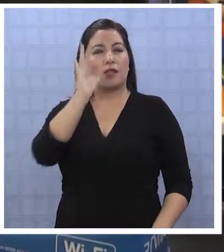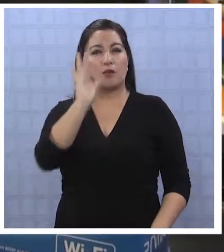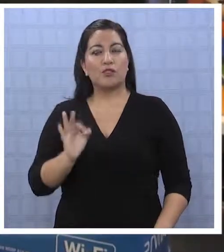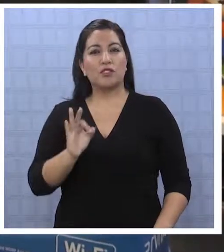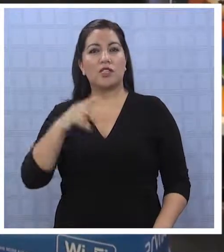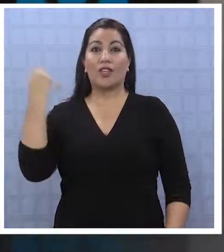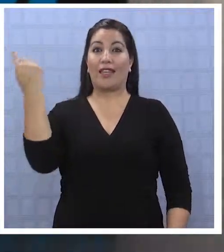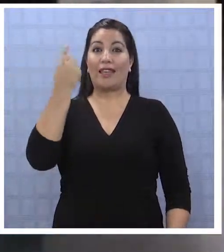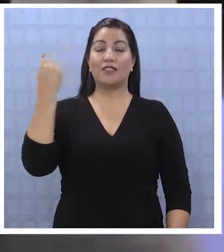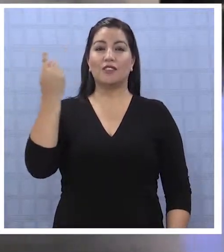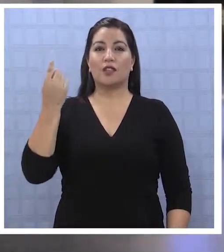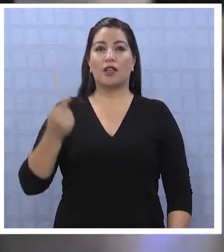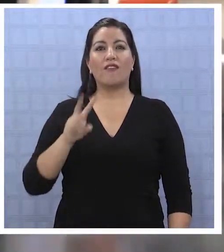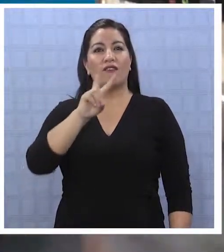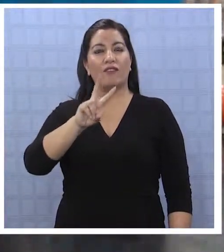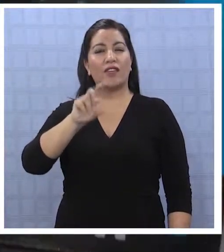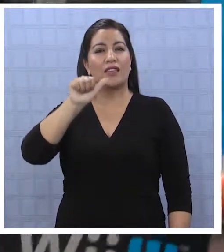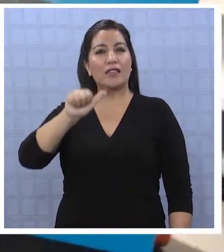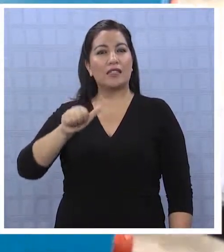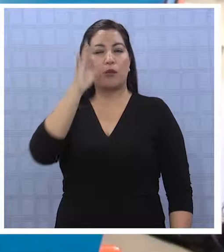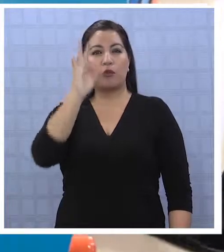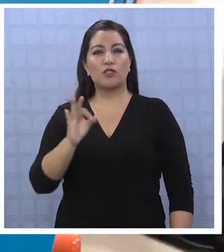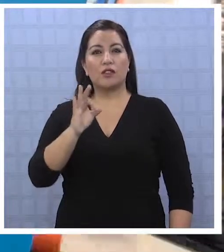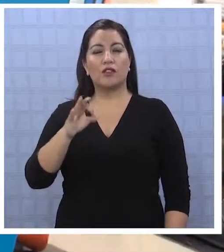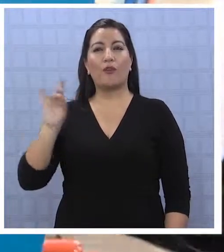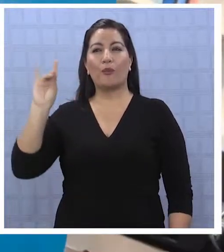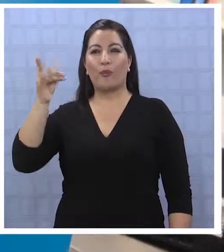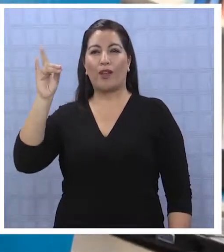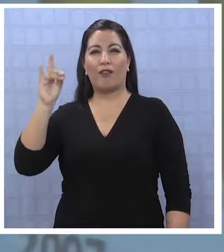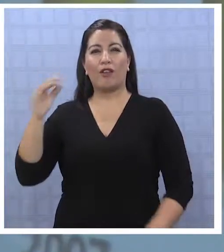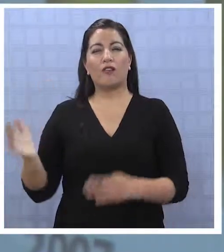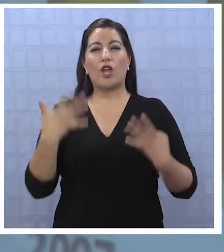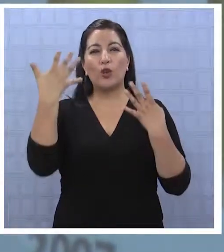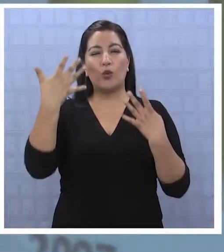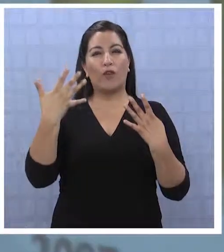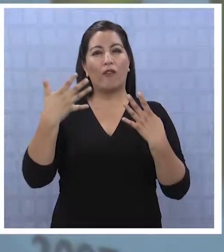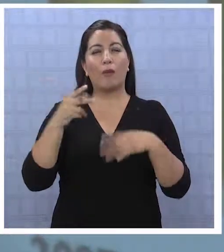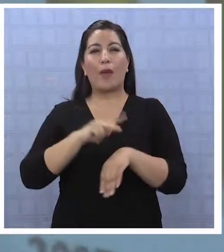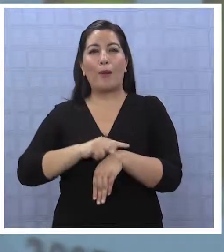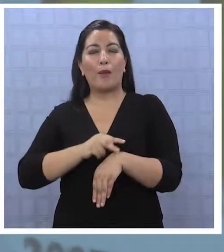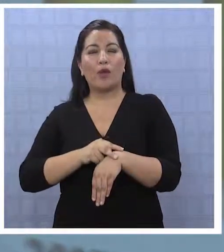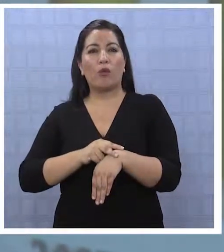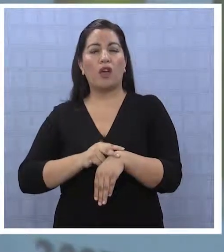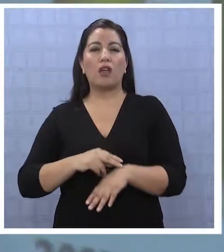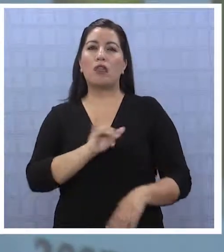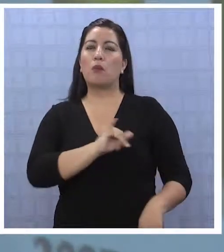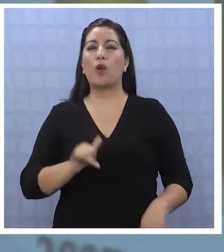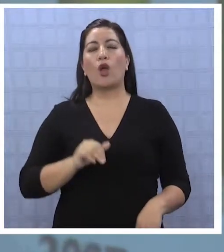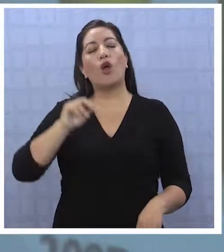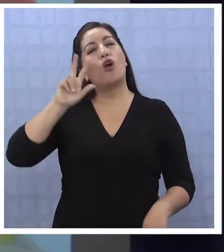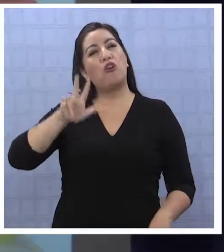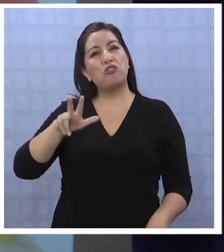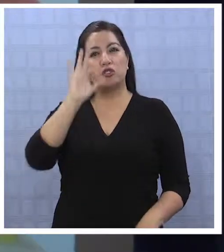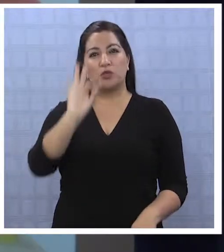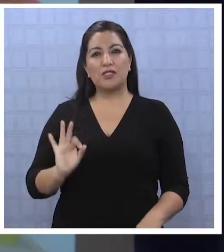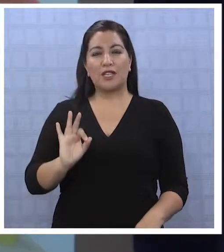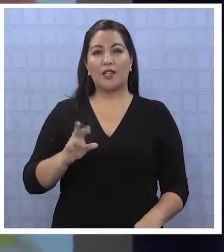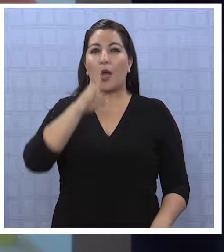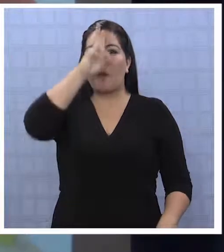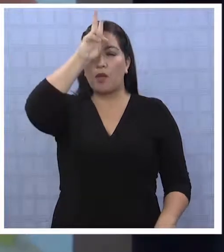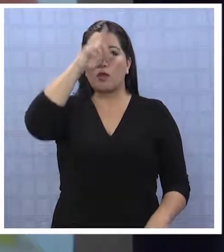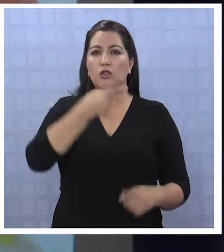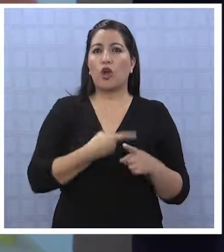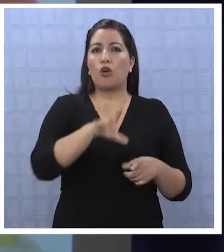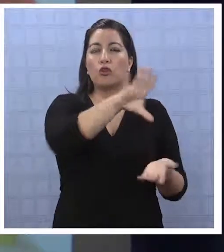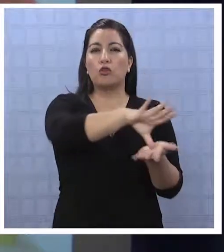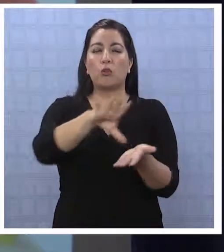nacional 26% Para Bolivia nueve para Paraguay y ocho por ciento para Asia Perú mientras que para otros países se